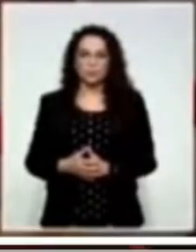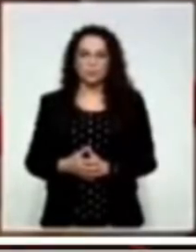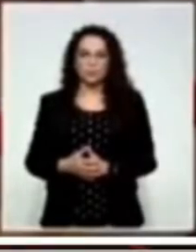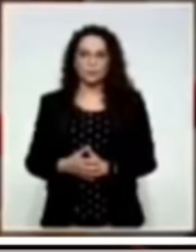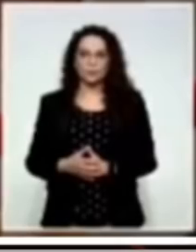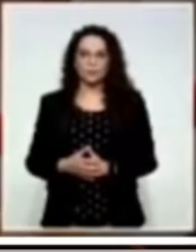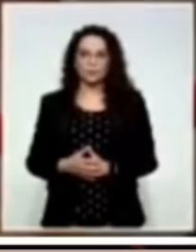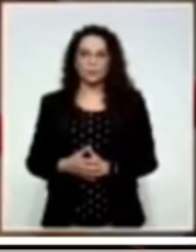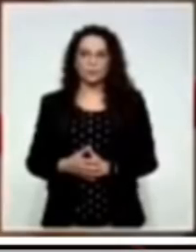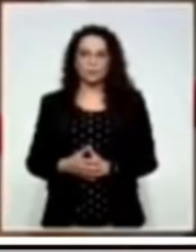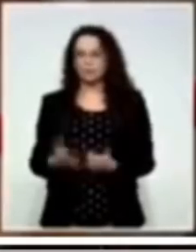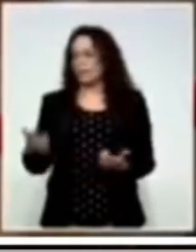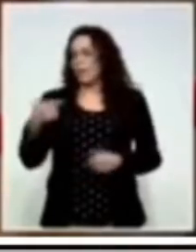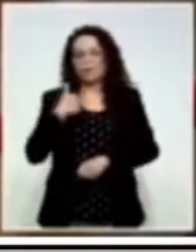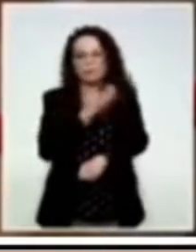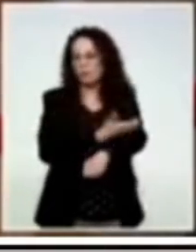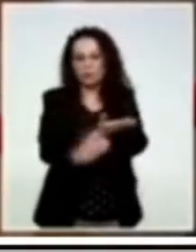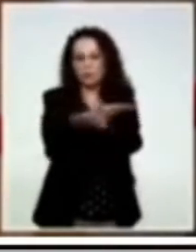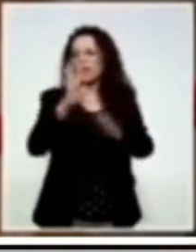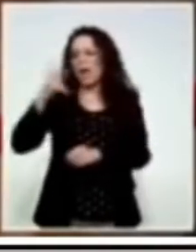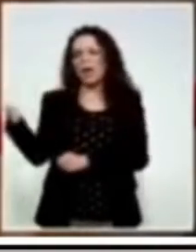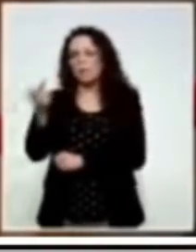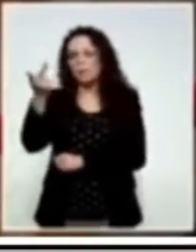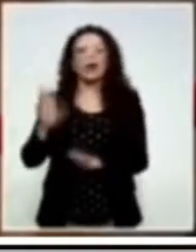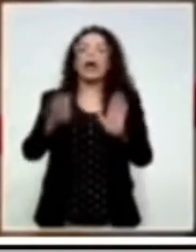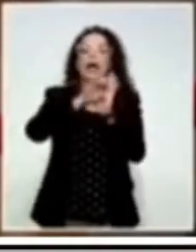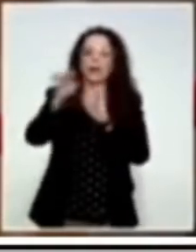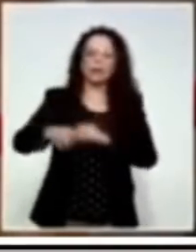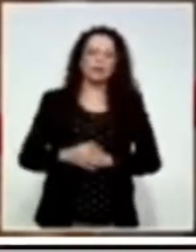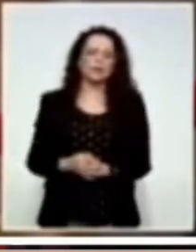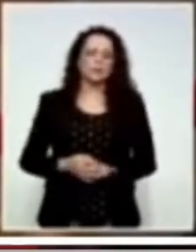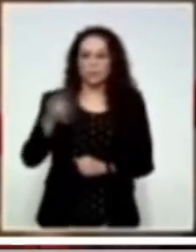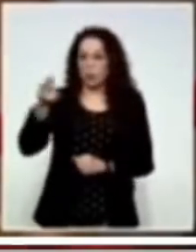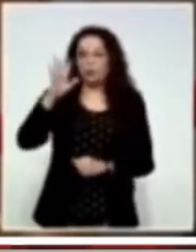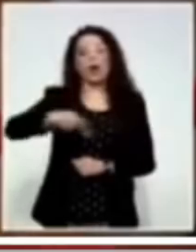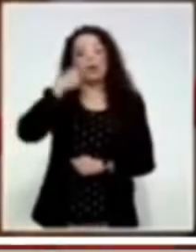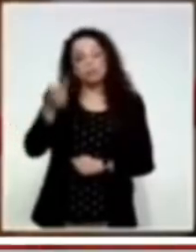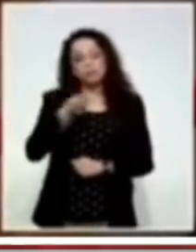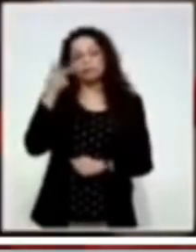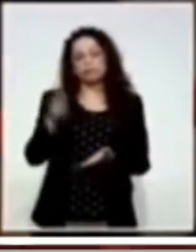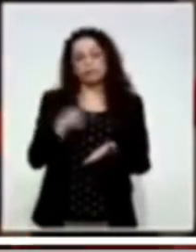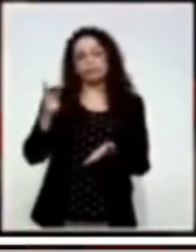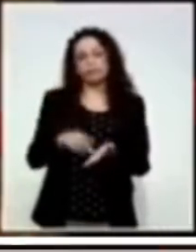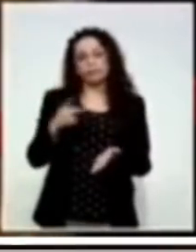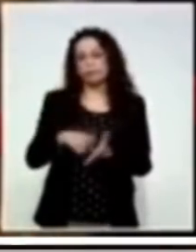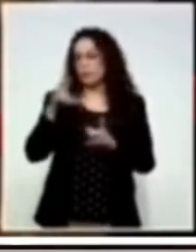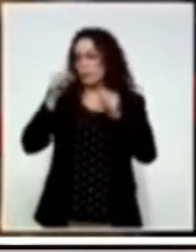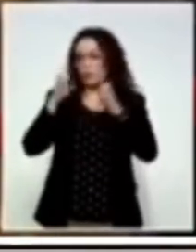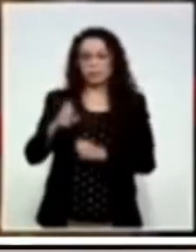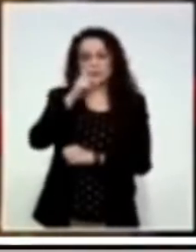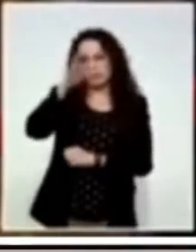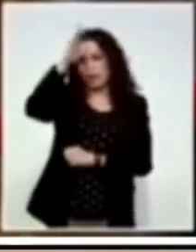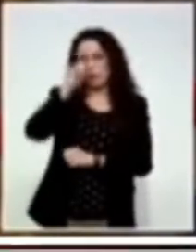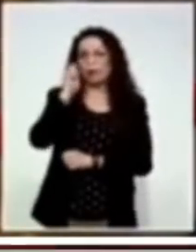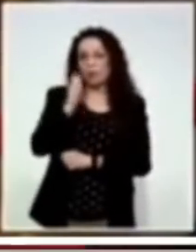Que ya le hicieron algunos compañeros. Por ejemplo, usted reiteradamente ha manifestado su desacuerdo en el tema de